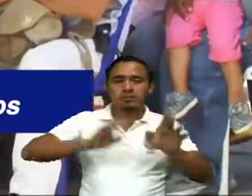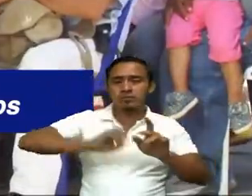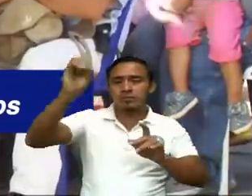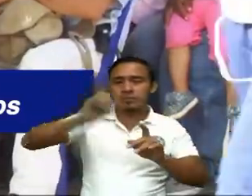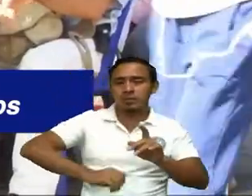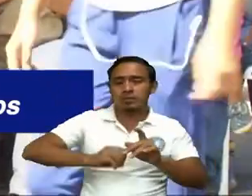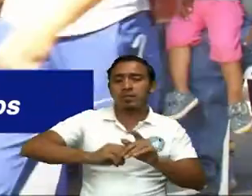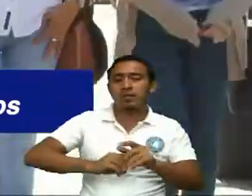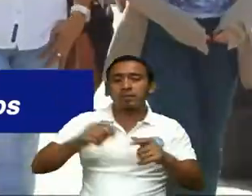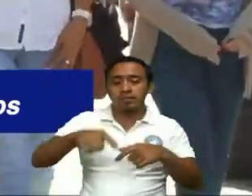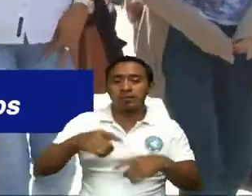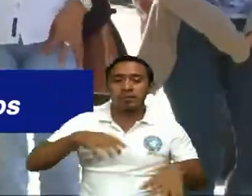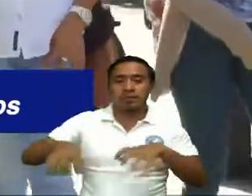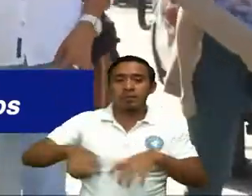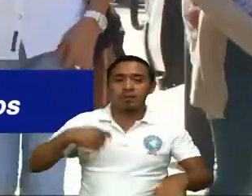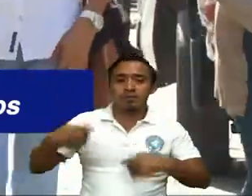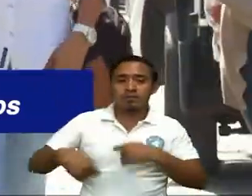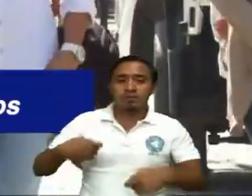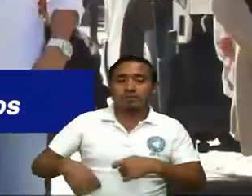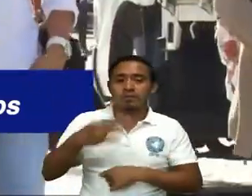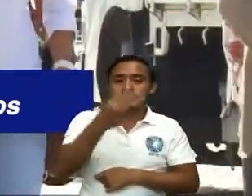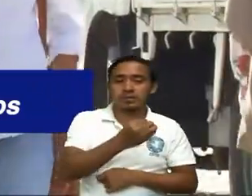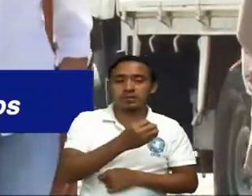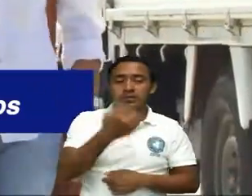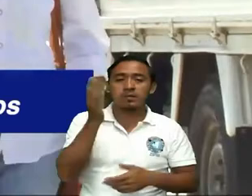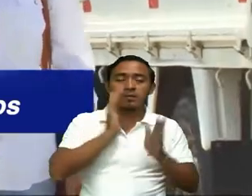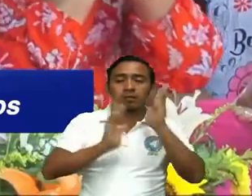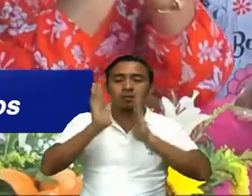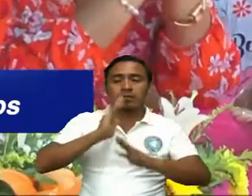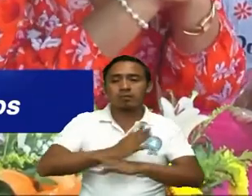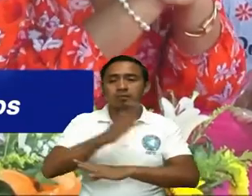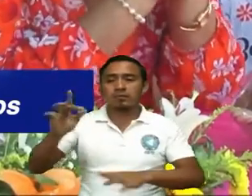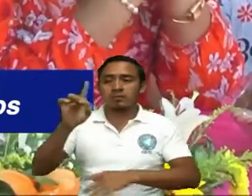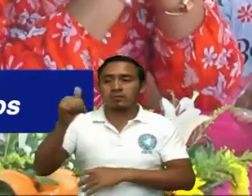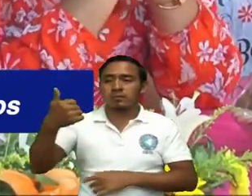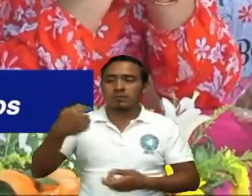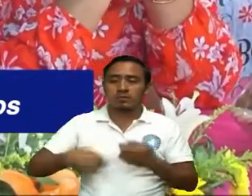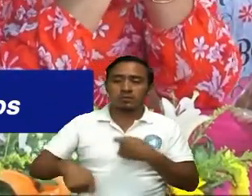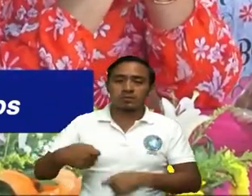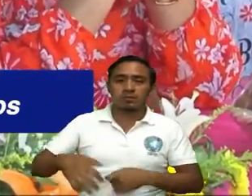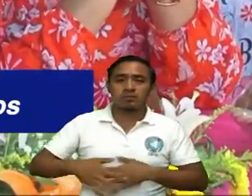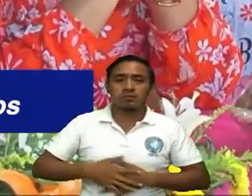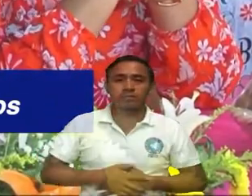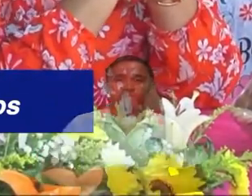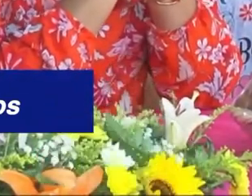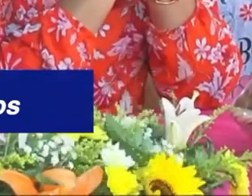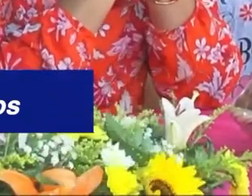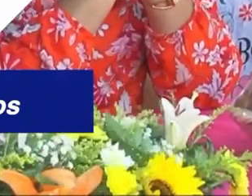Descuento de las Fiestas Patrias que va del 30 de agosto al 16 de septiembre.